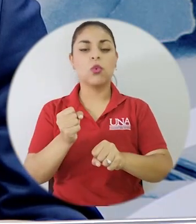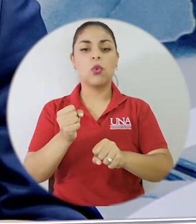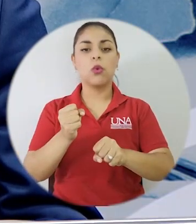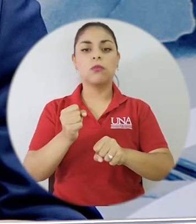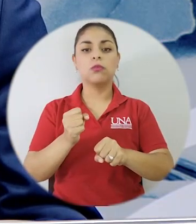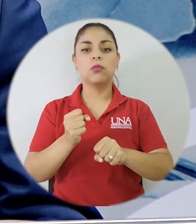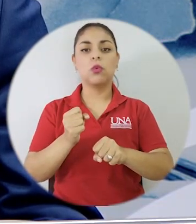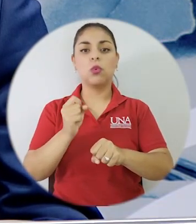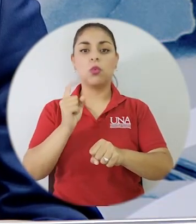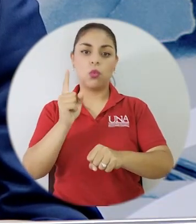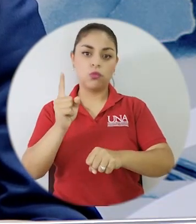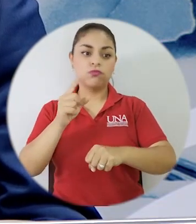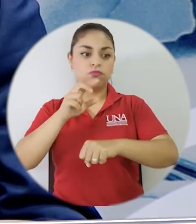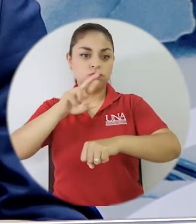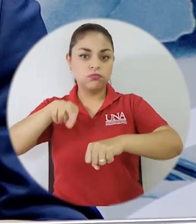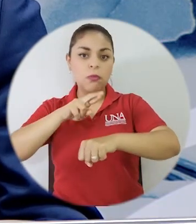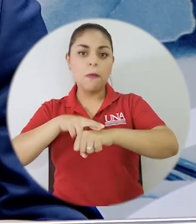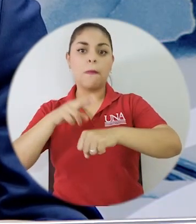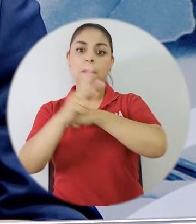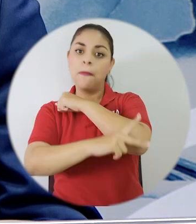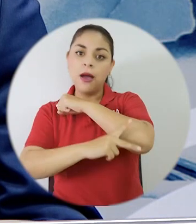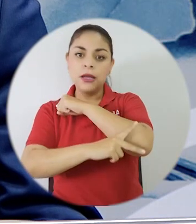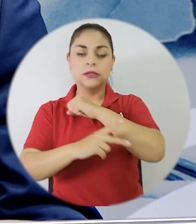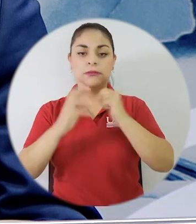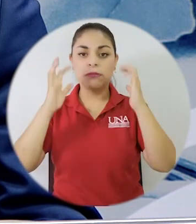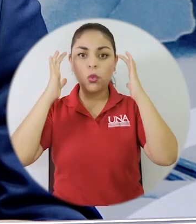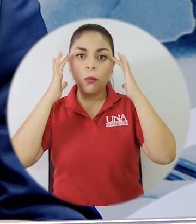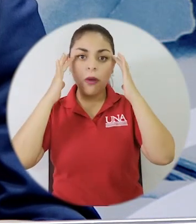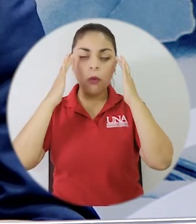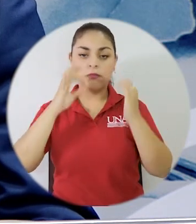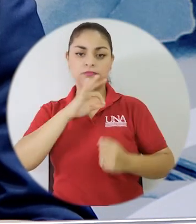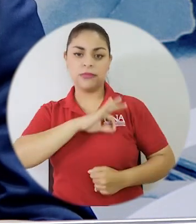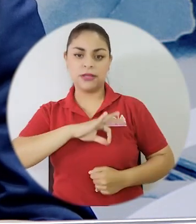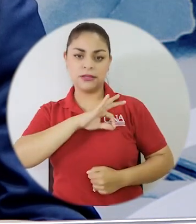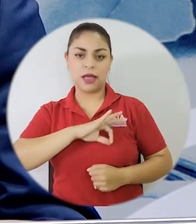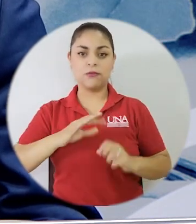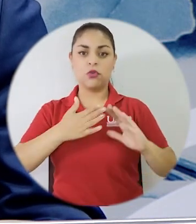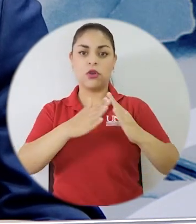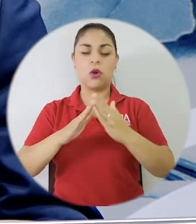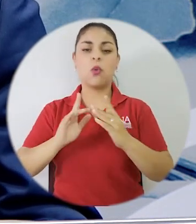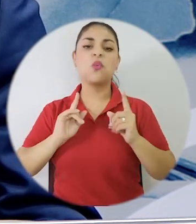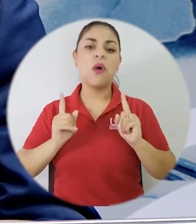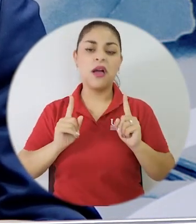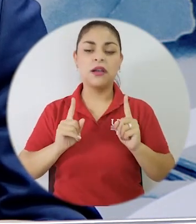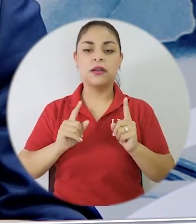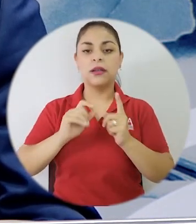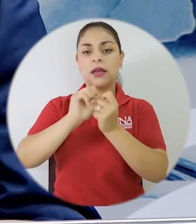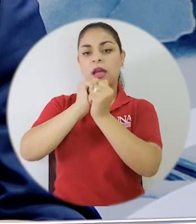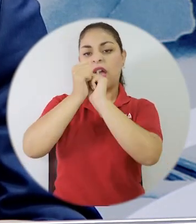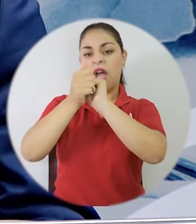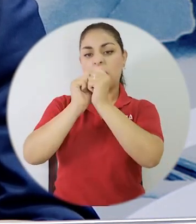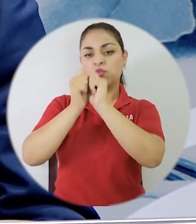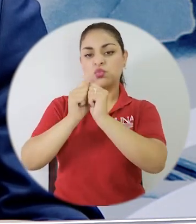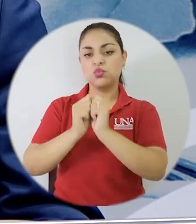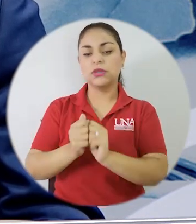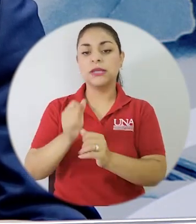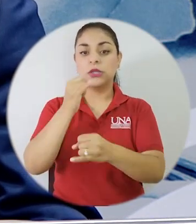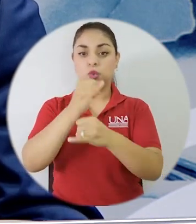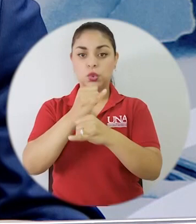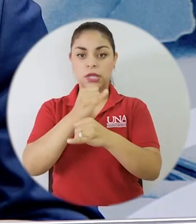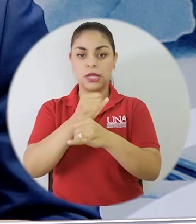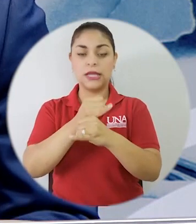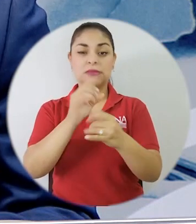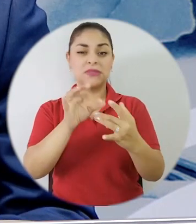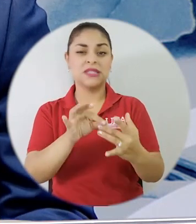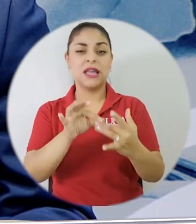Estado también preocupado por el bienestar de la población, han sido los cambios institucionales y sobre todo el marco